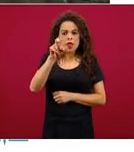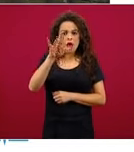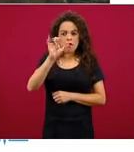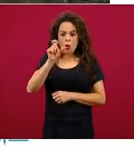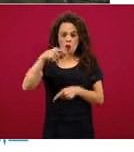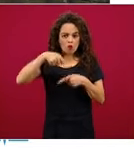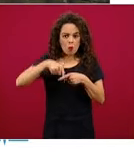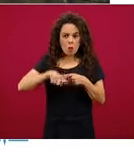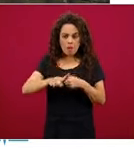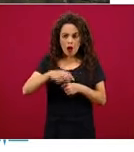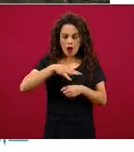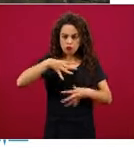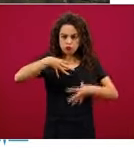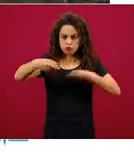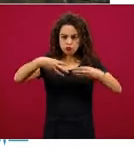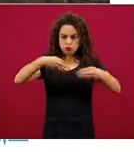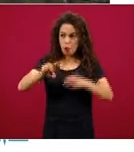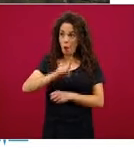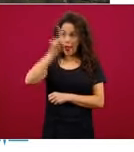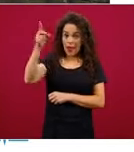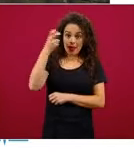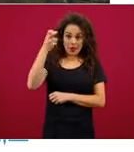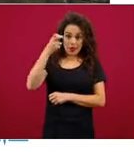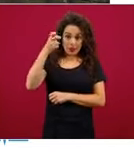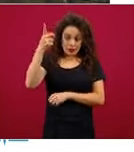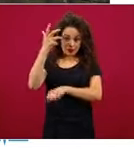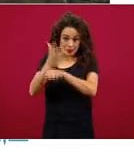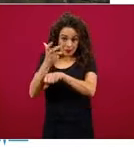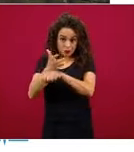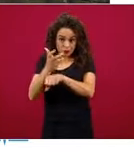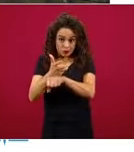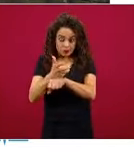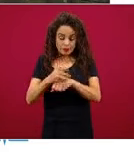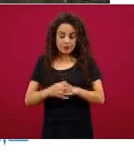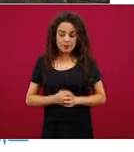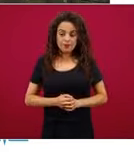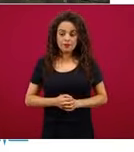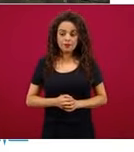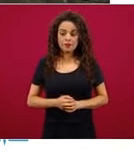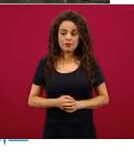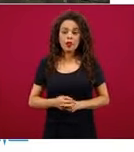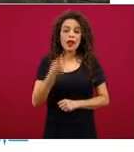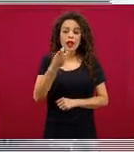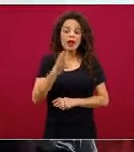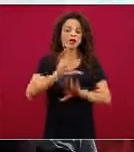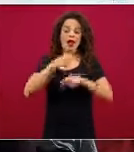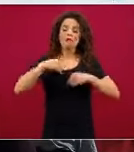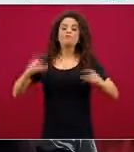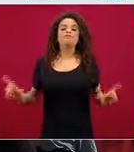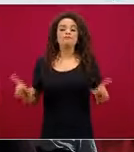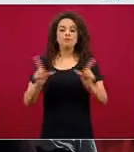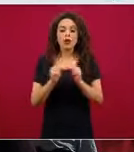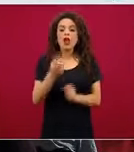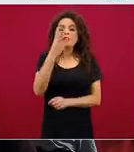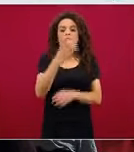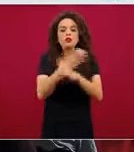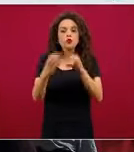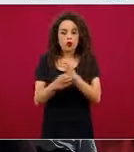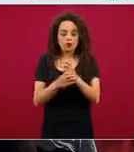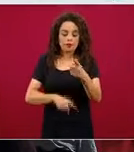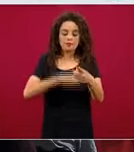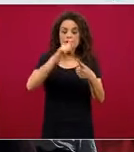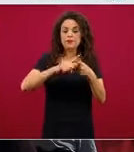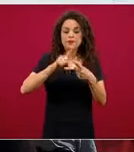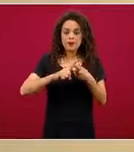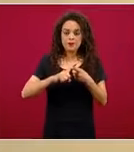inicio de la epidemia en Estados Unidos, y con eso voy a concluir en 3 puntos.